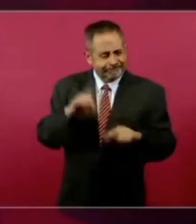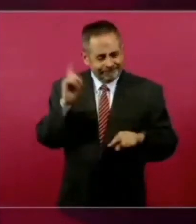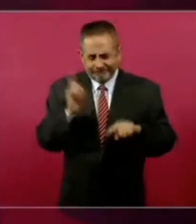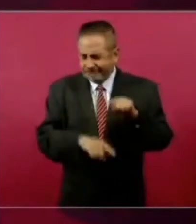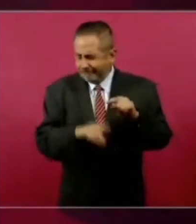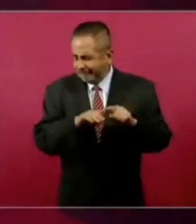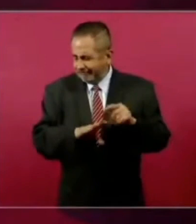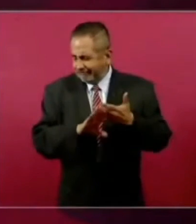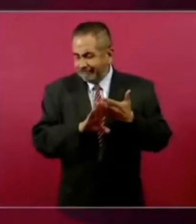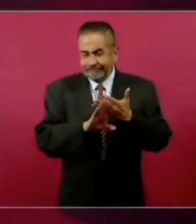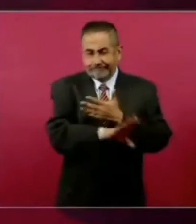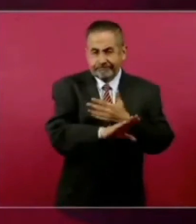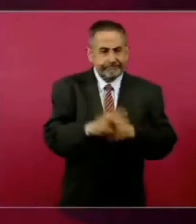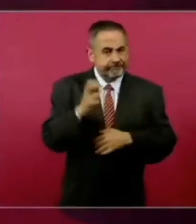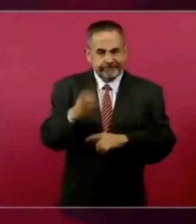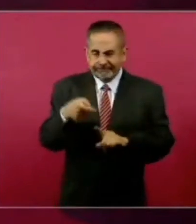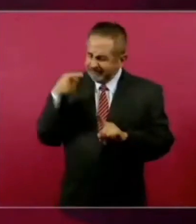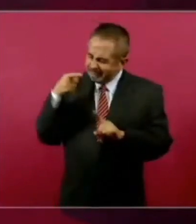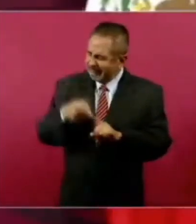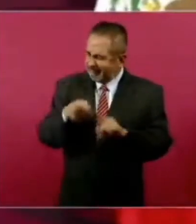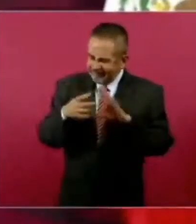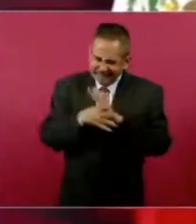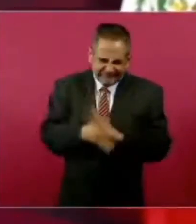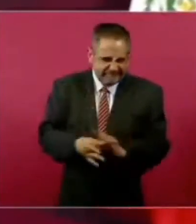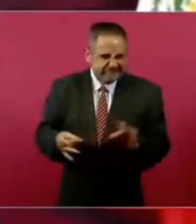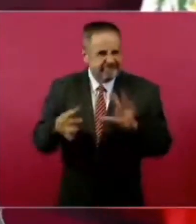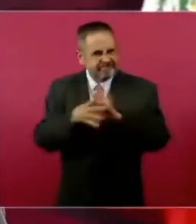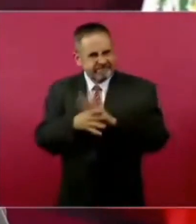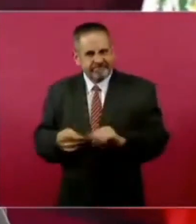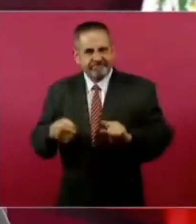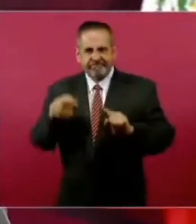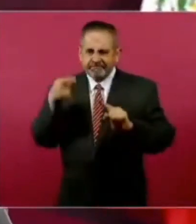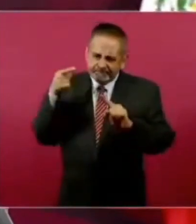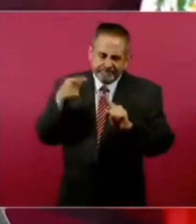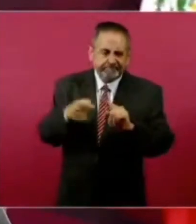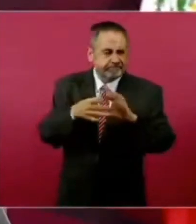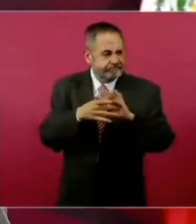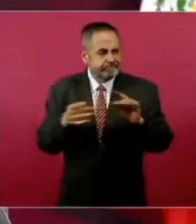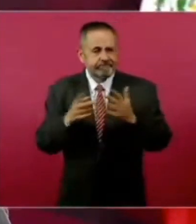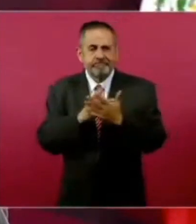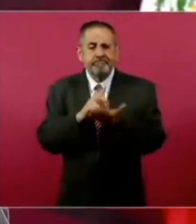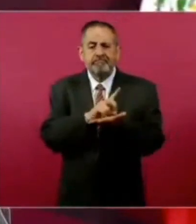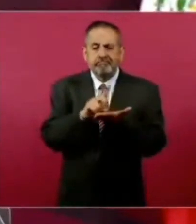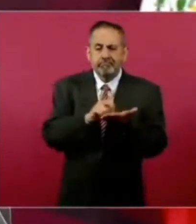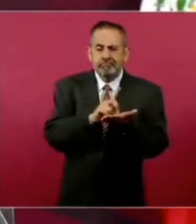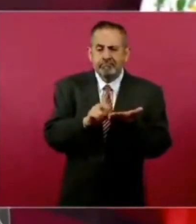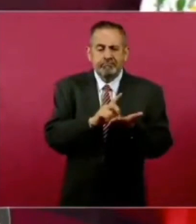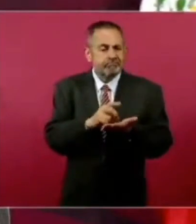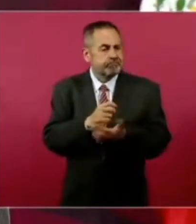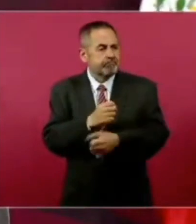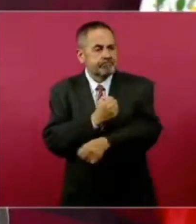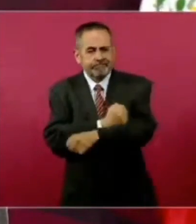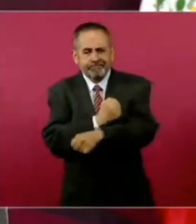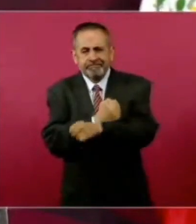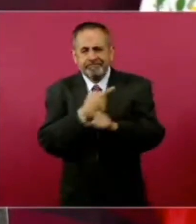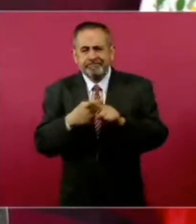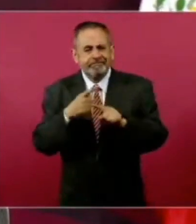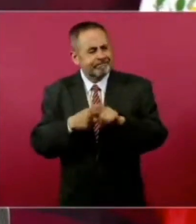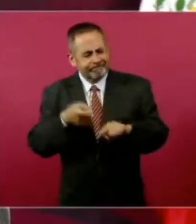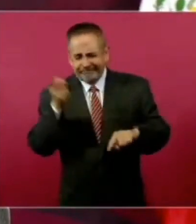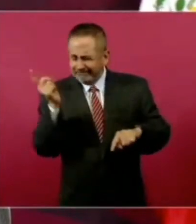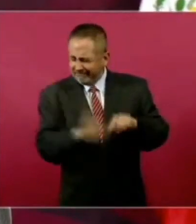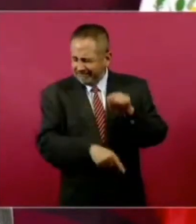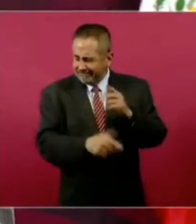a dejar ese es un programa permanente el estar informando